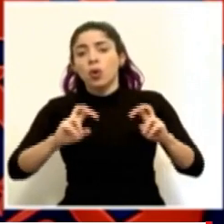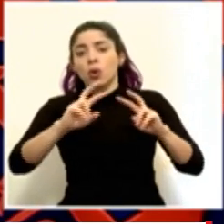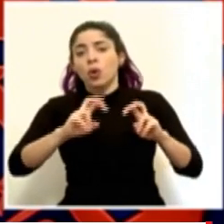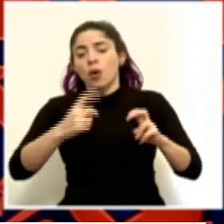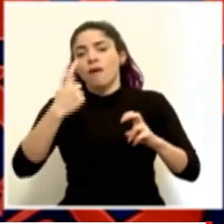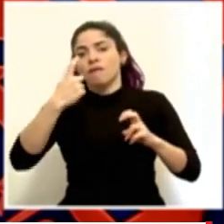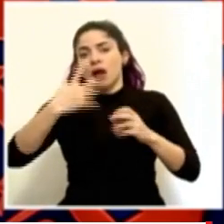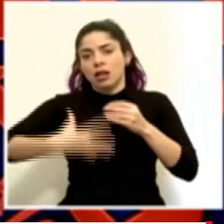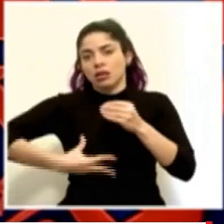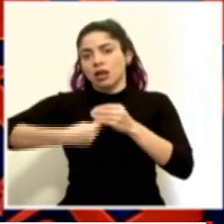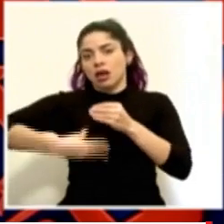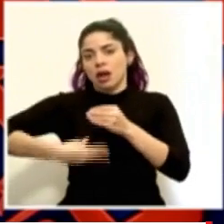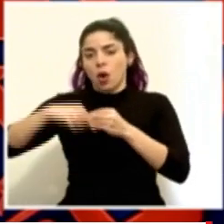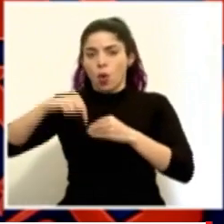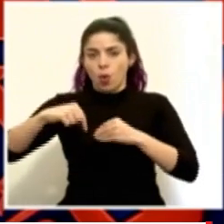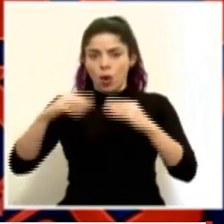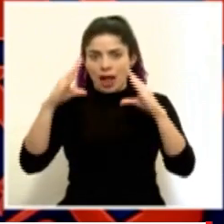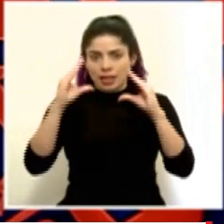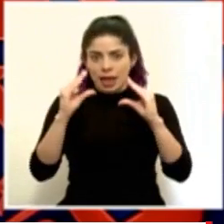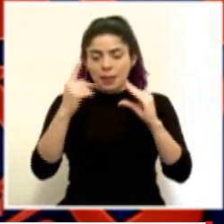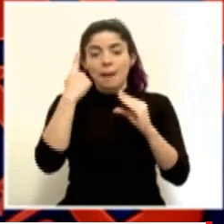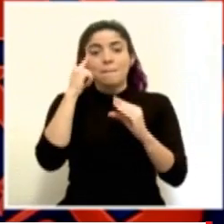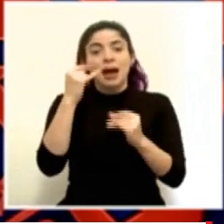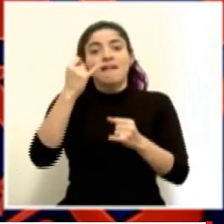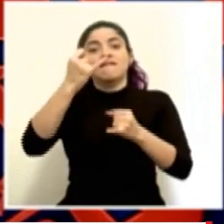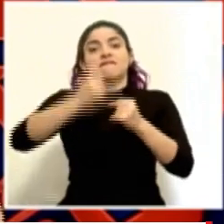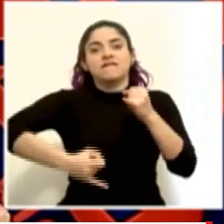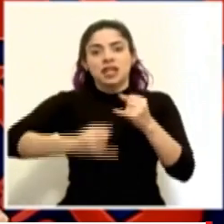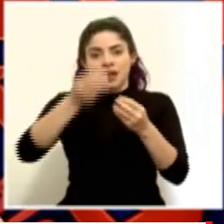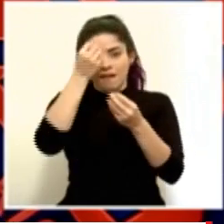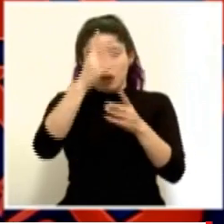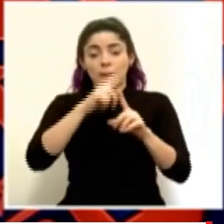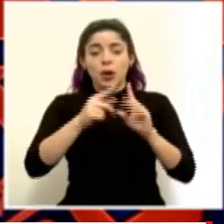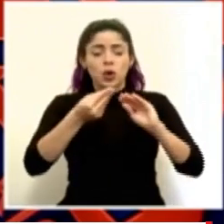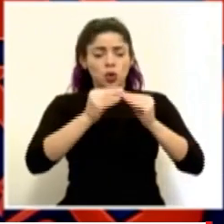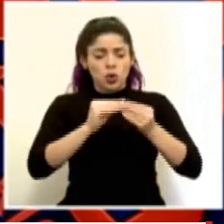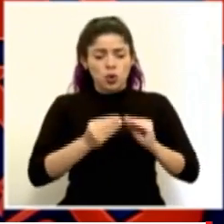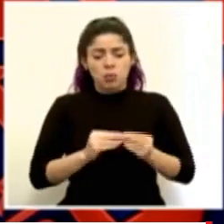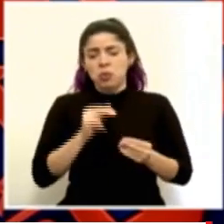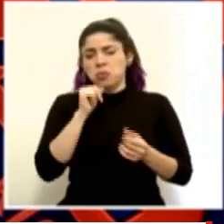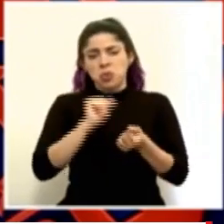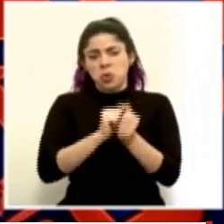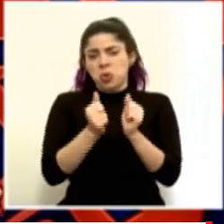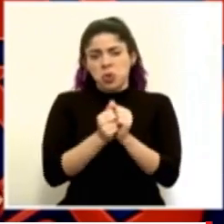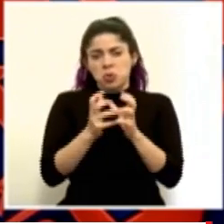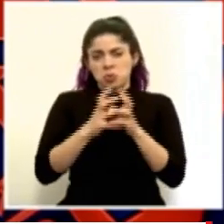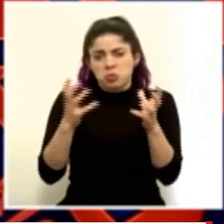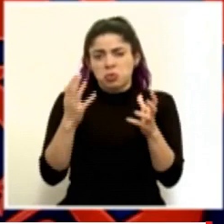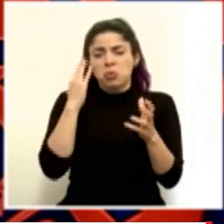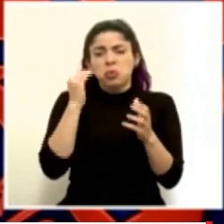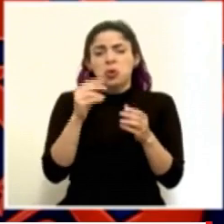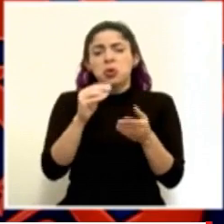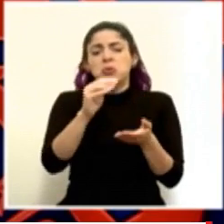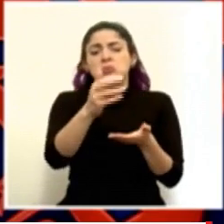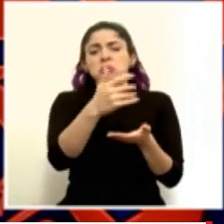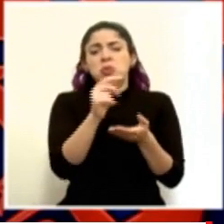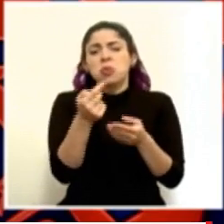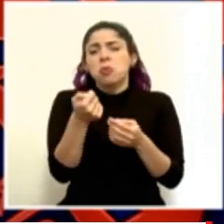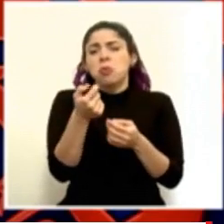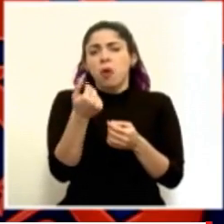a agregar hoy en la tarde para el informe final, pero los números no van a cambiar mucho porque no son muchas